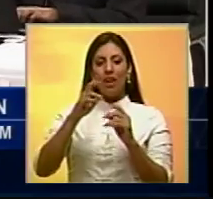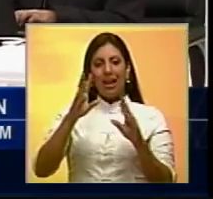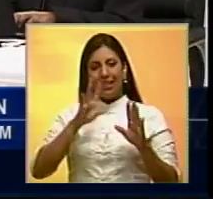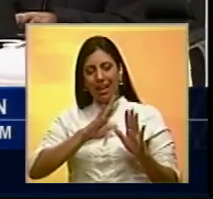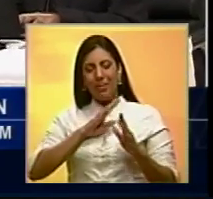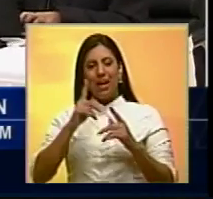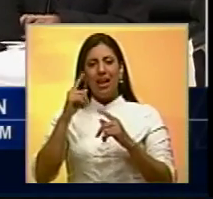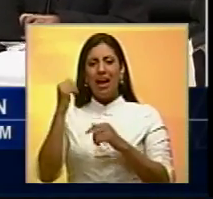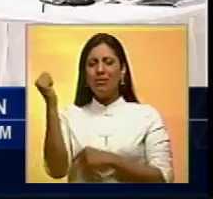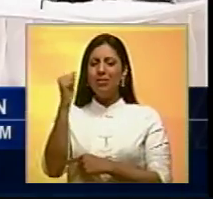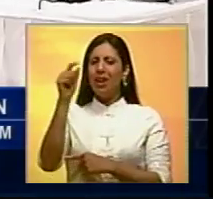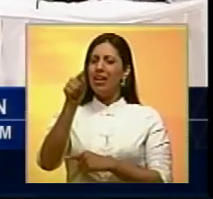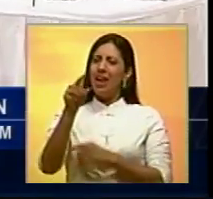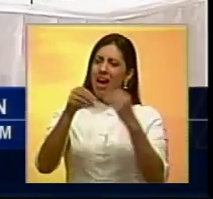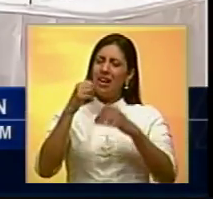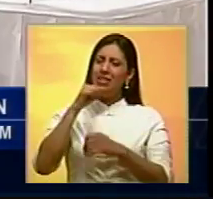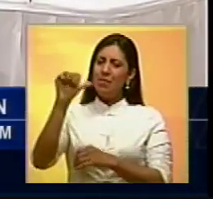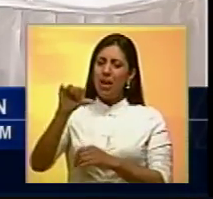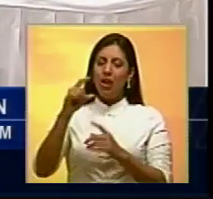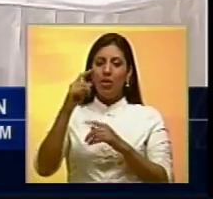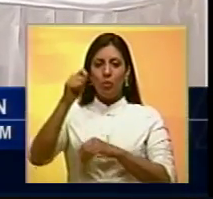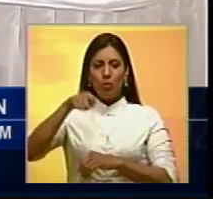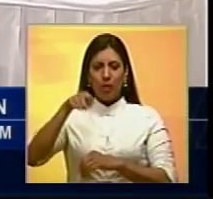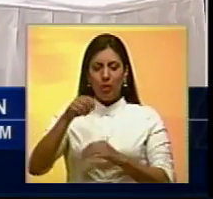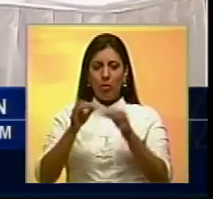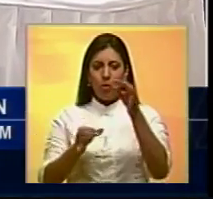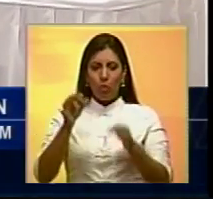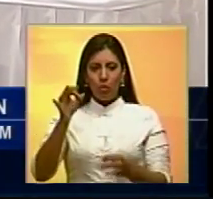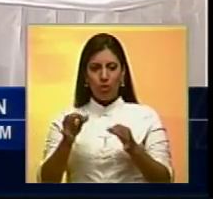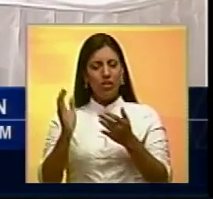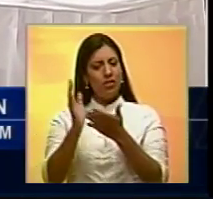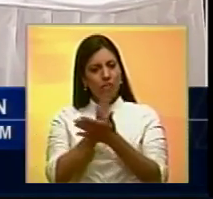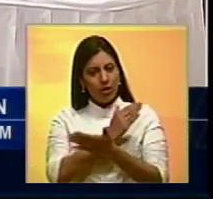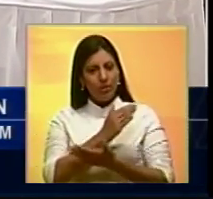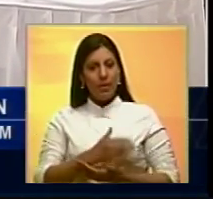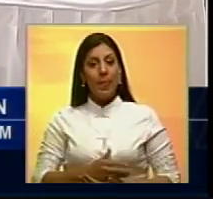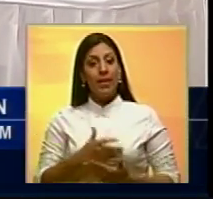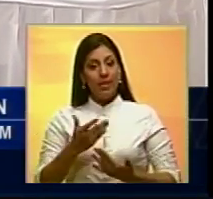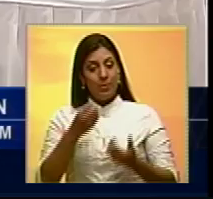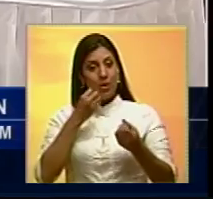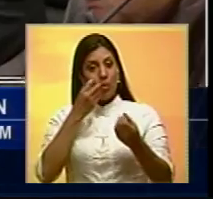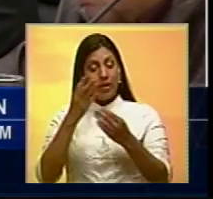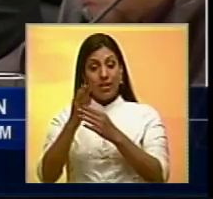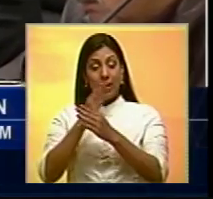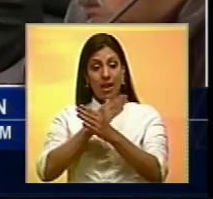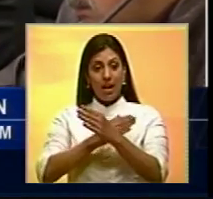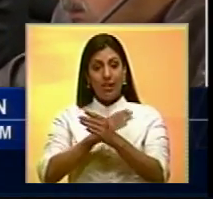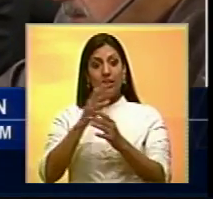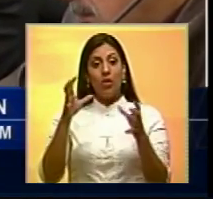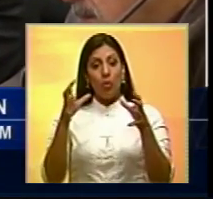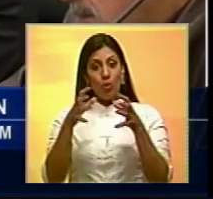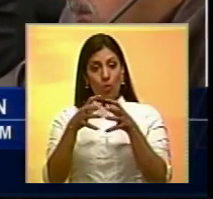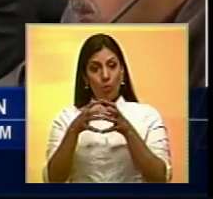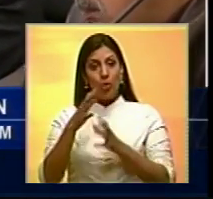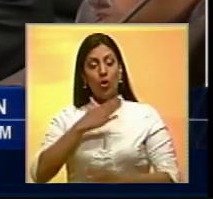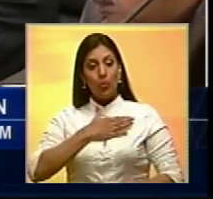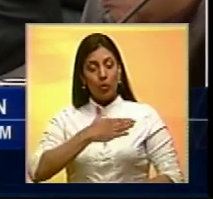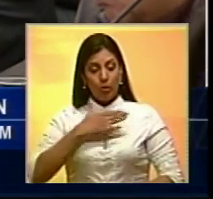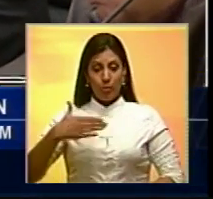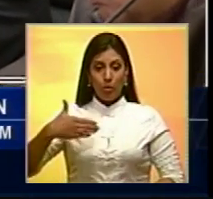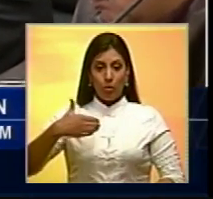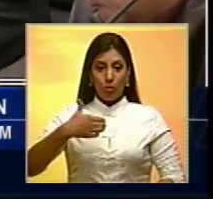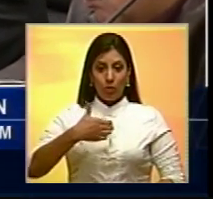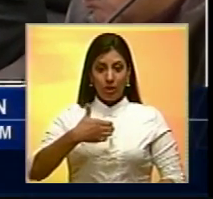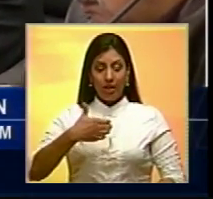desacato que determinó el Tribunal Supremo de Justicia. En declaraciones previas de dirigentes de la Mesa